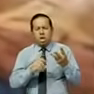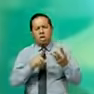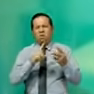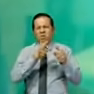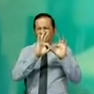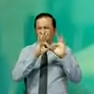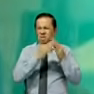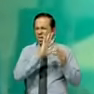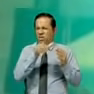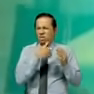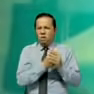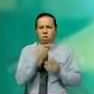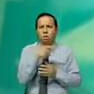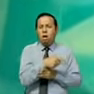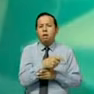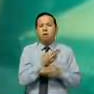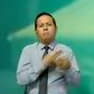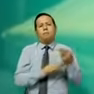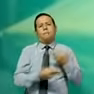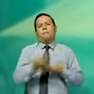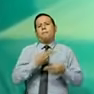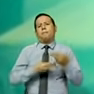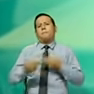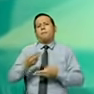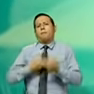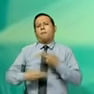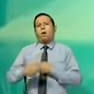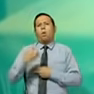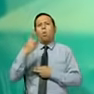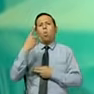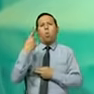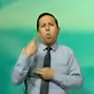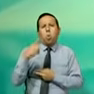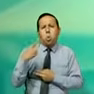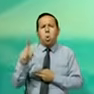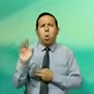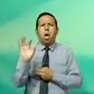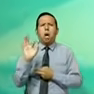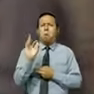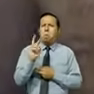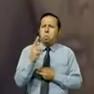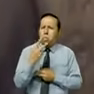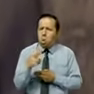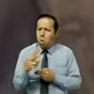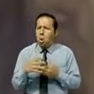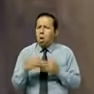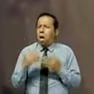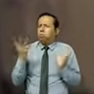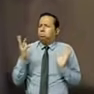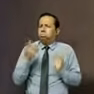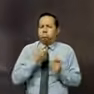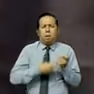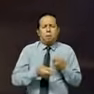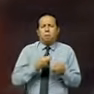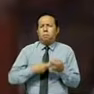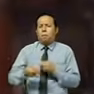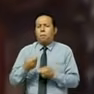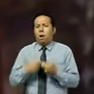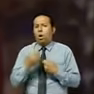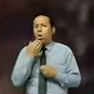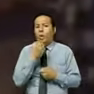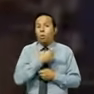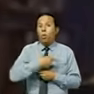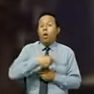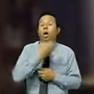familiar que las dosis las vendían en $1 y $2 dependiendo de la sustancia. El modus operandi, ocultaban las